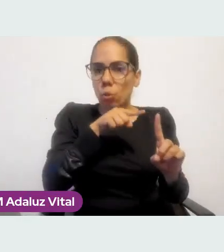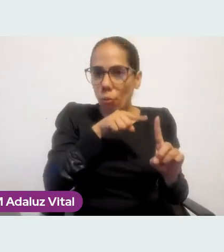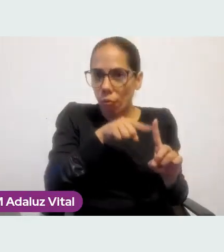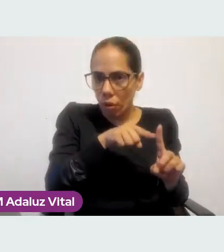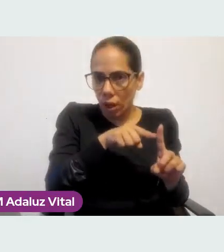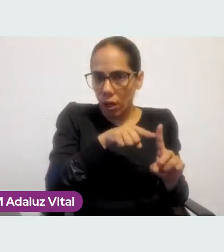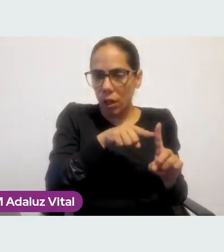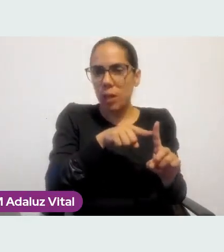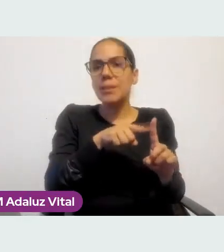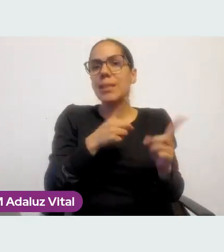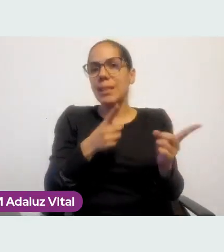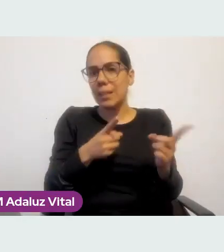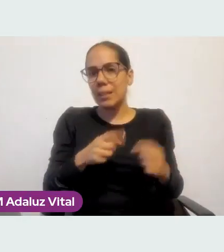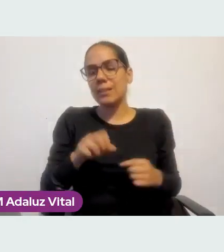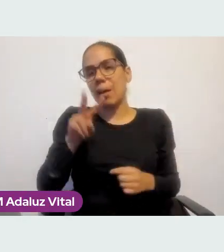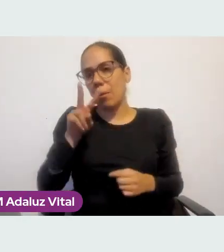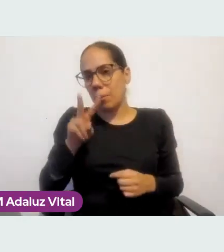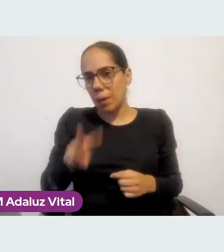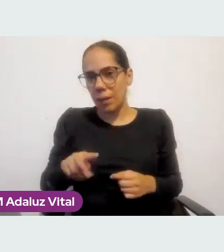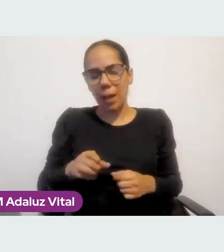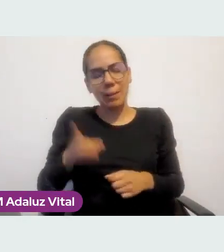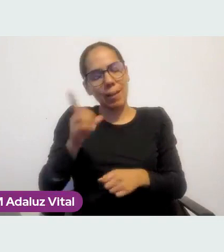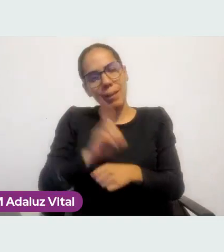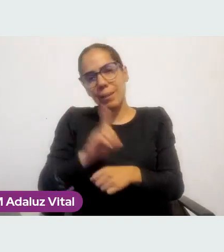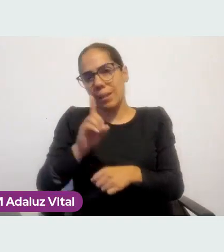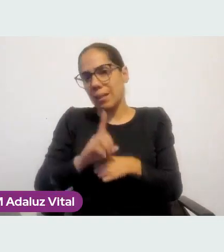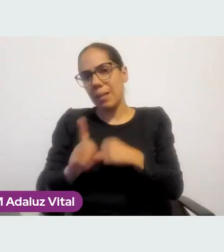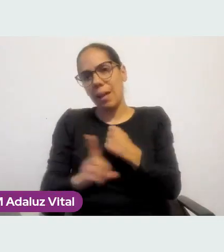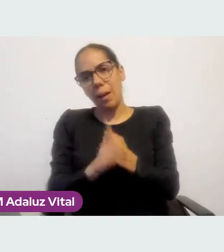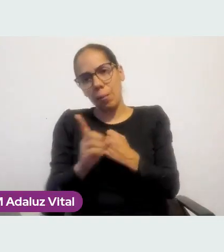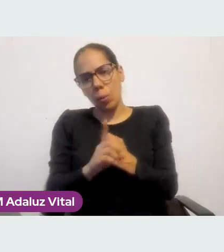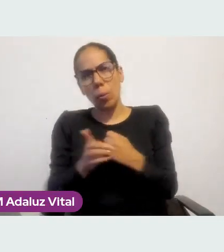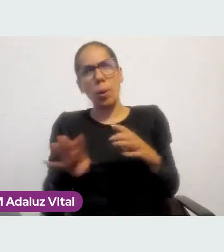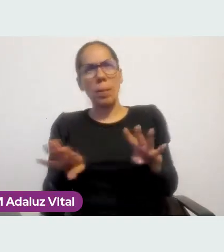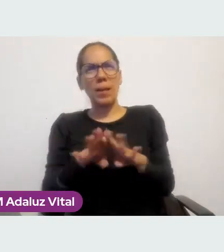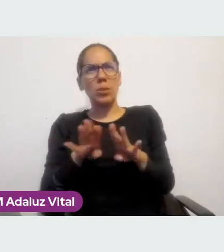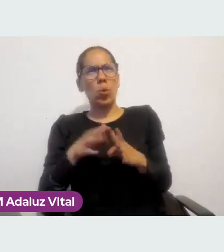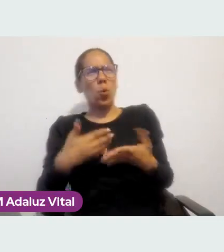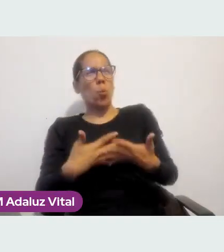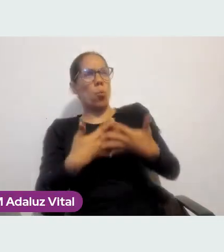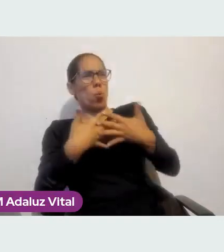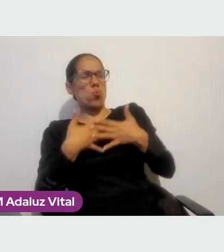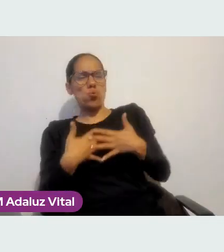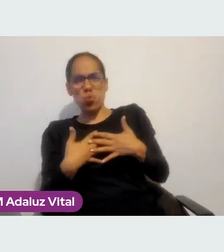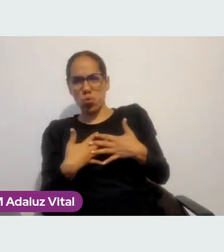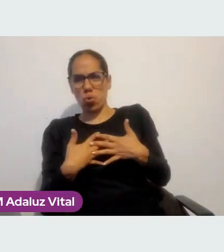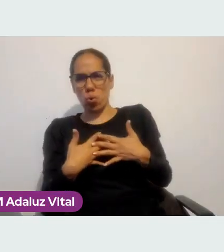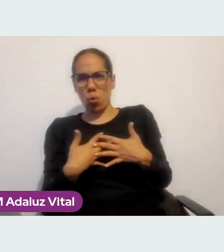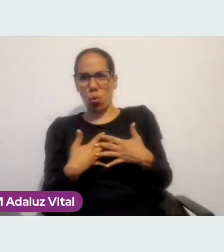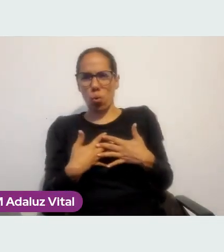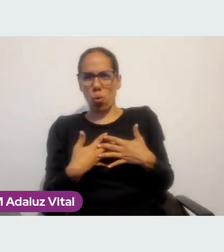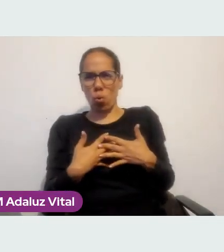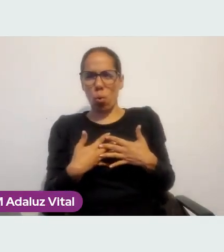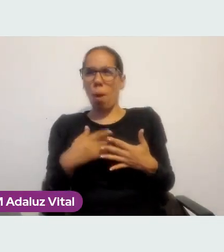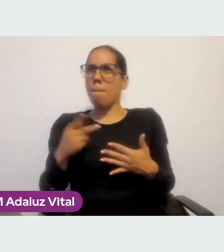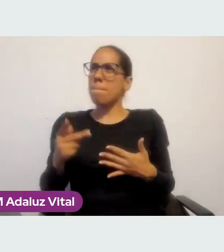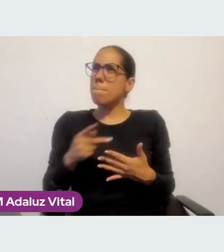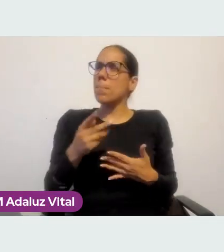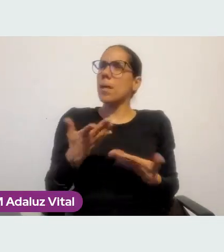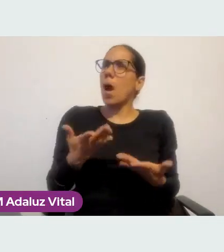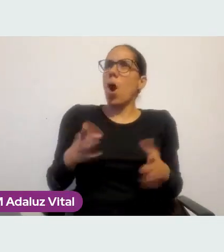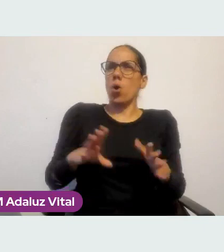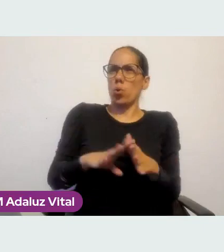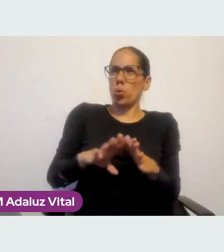presentan. Y entonces, eso me lleva a un aspecto de saber dónde se origina o cómo